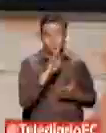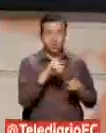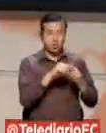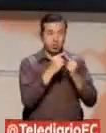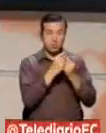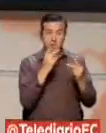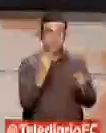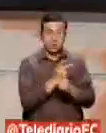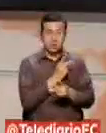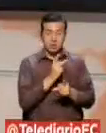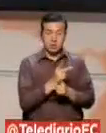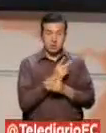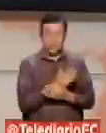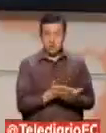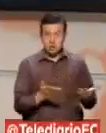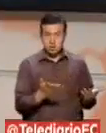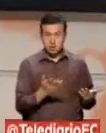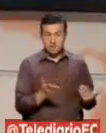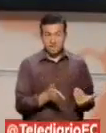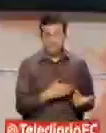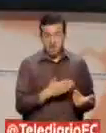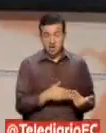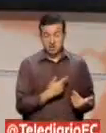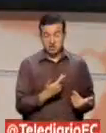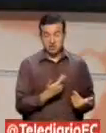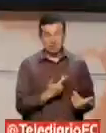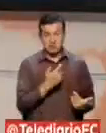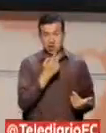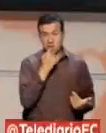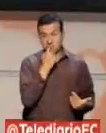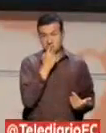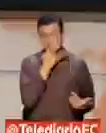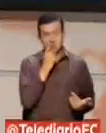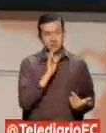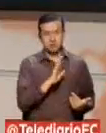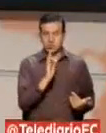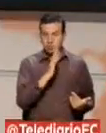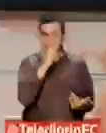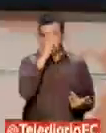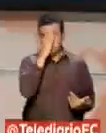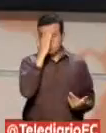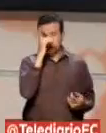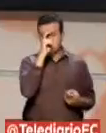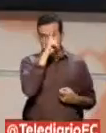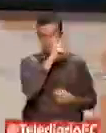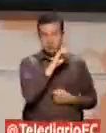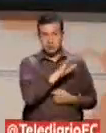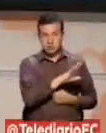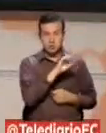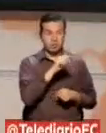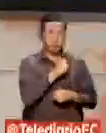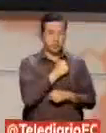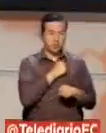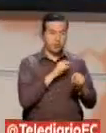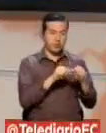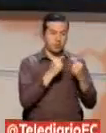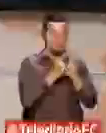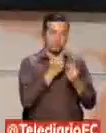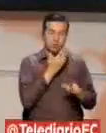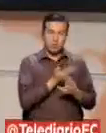mafia no es que es gratuito ni que no trae consecuencias. Y sin embargo, alguien de nuestro bloque